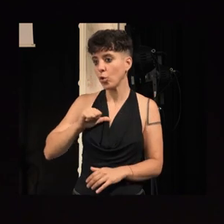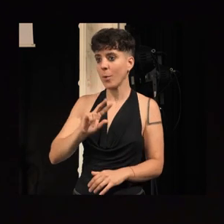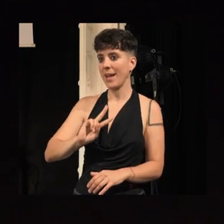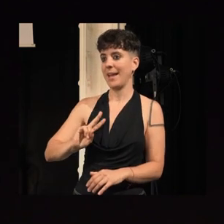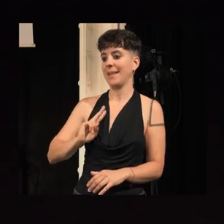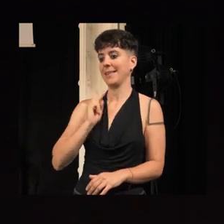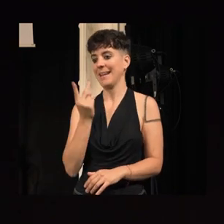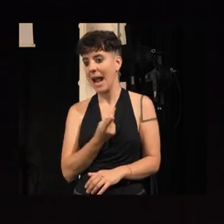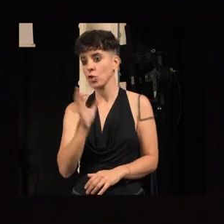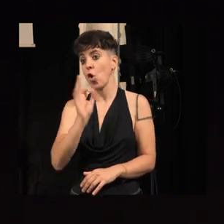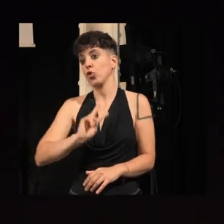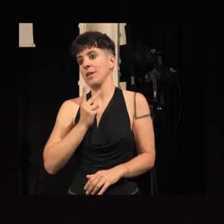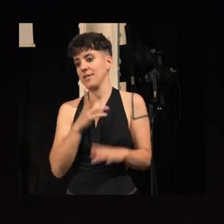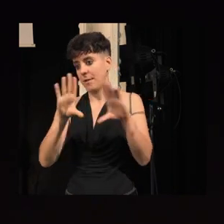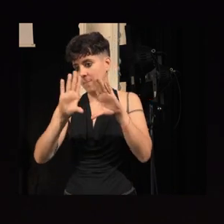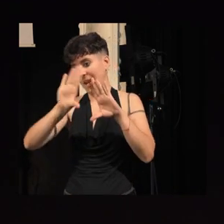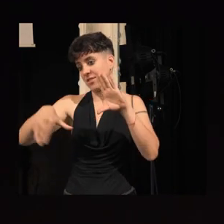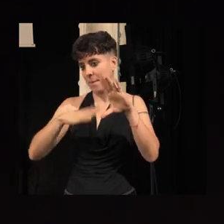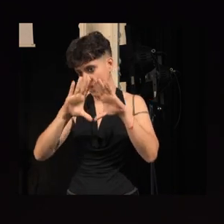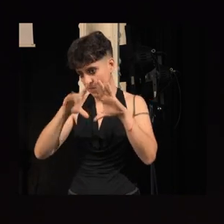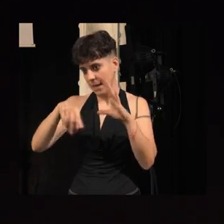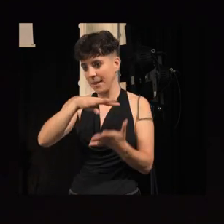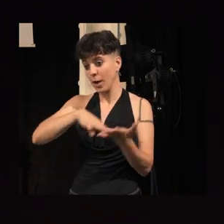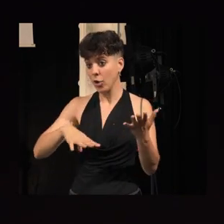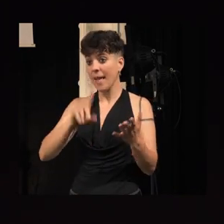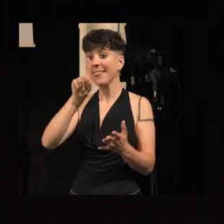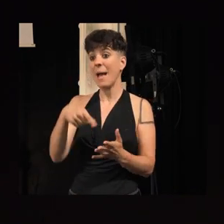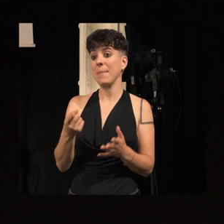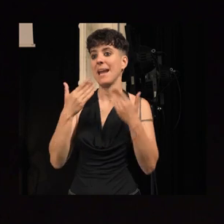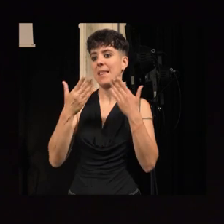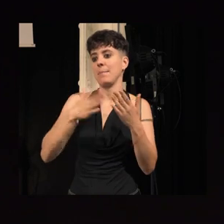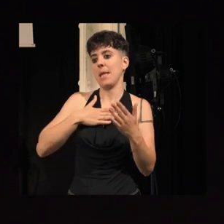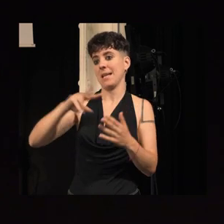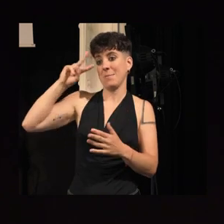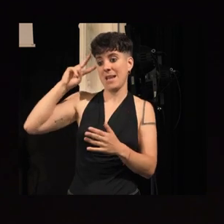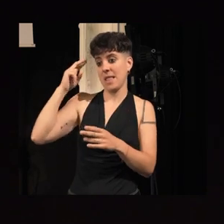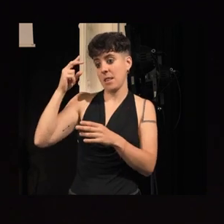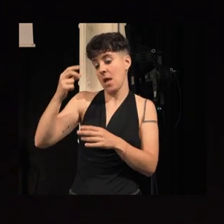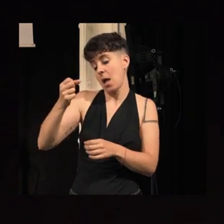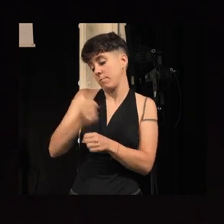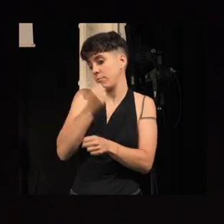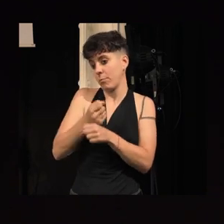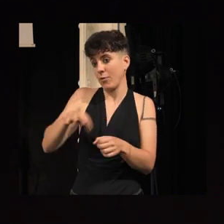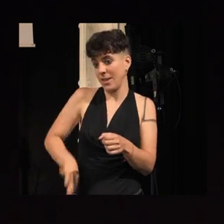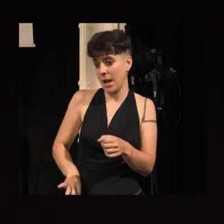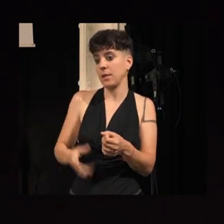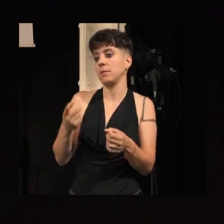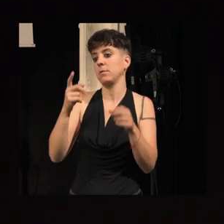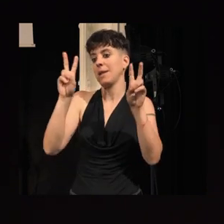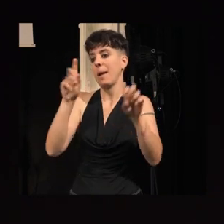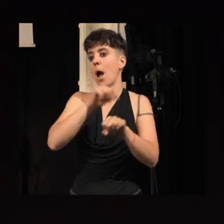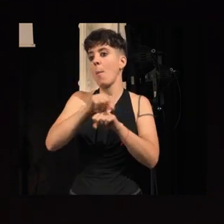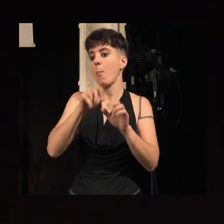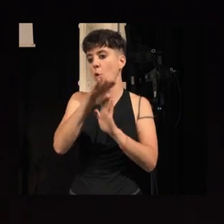transfeminista de la ciudad de Barcelona, también desde mi experiencia profesional en el ámbito de las políticas de igualdad en general y de